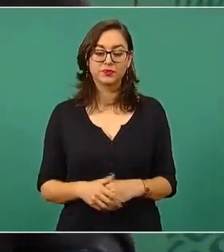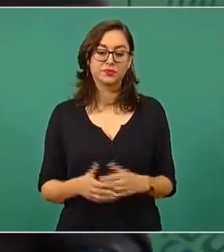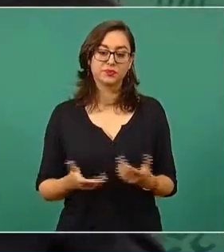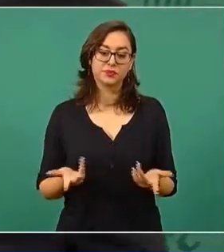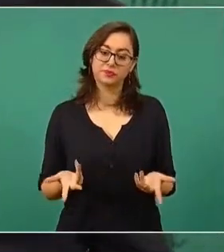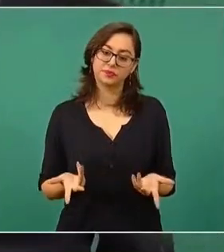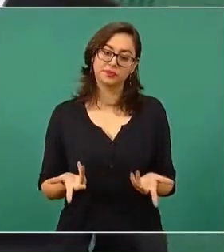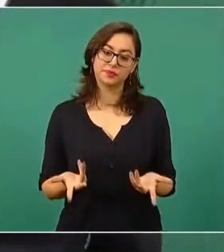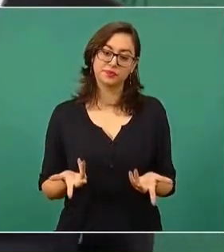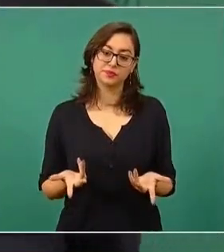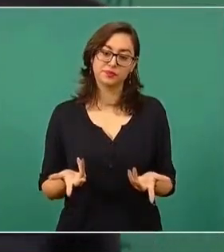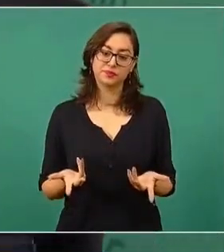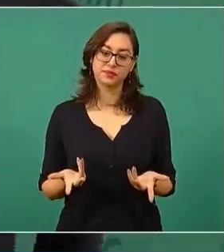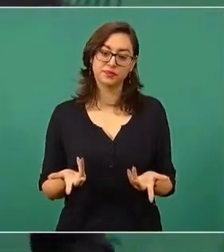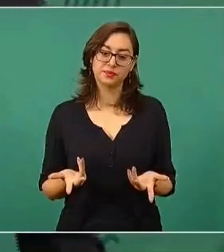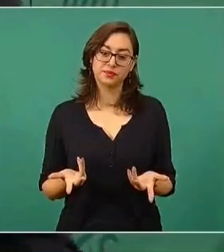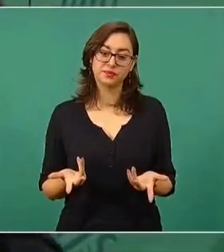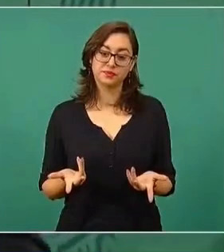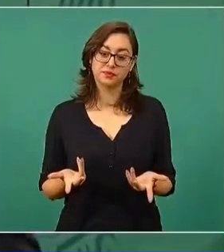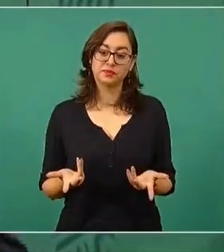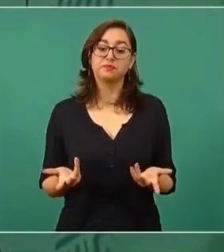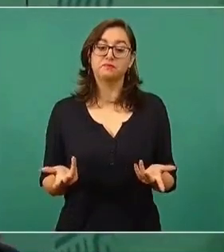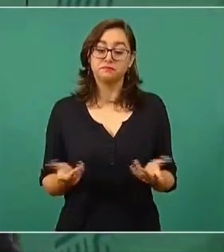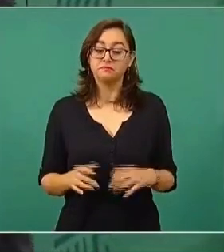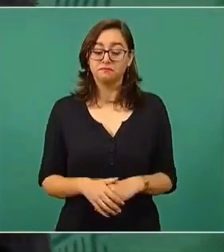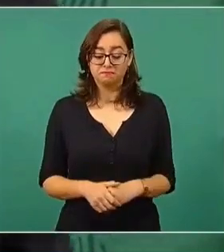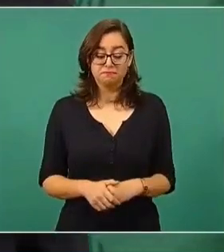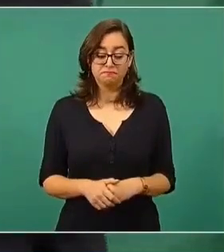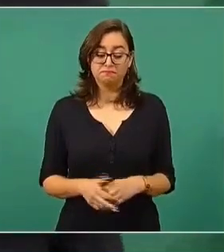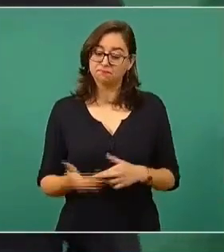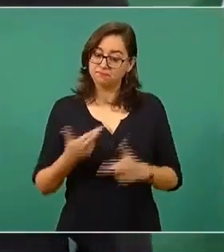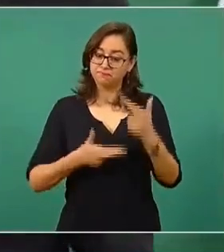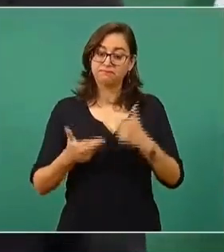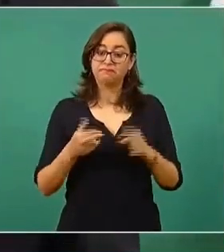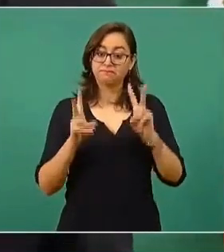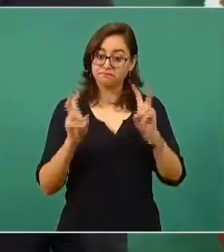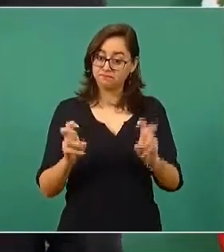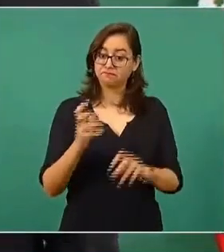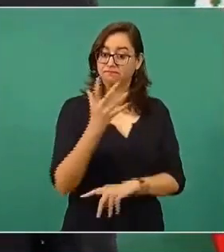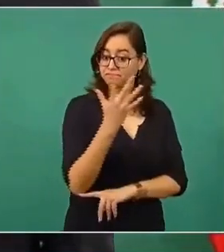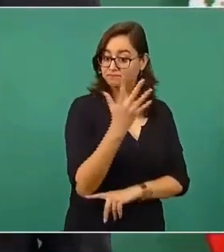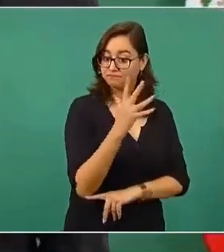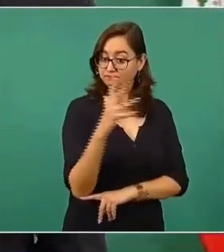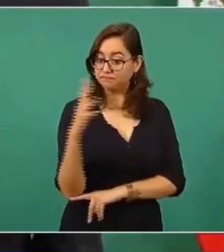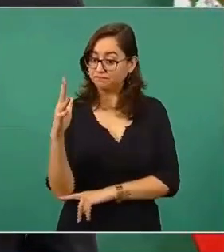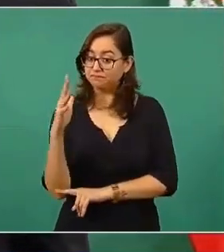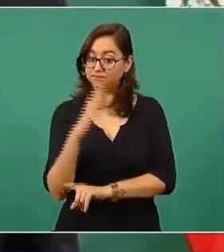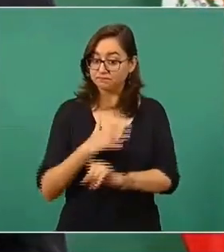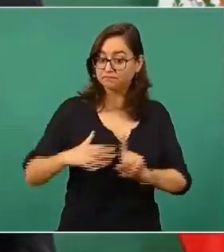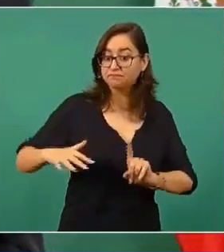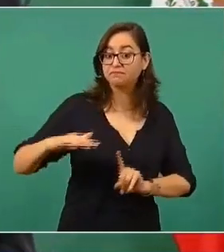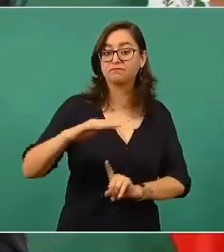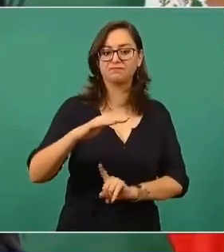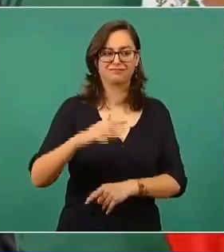Entonces, lo del medio ambiente, claro que tenemos nosotros un